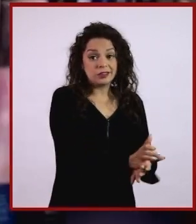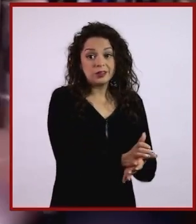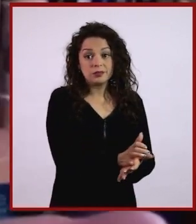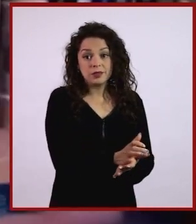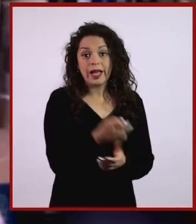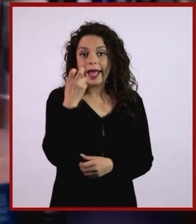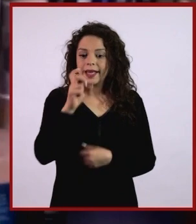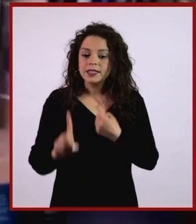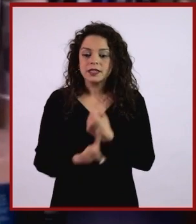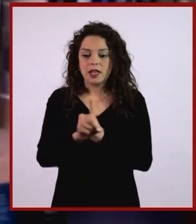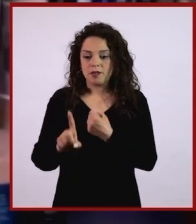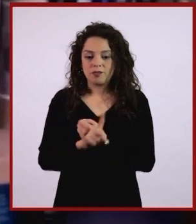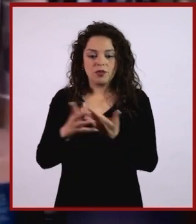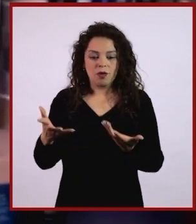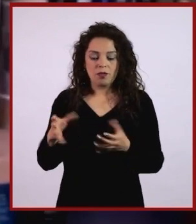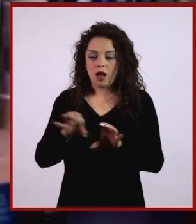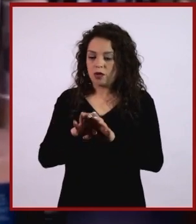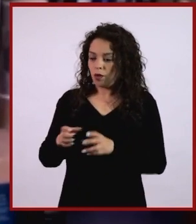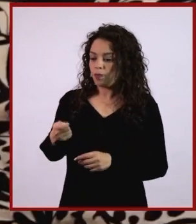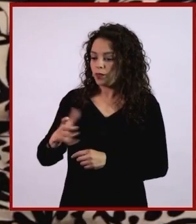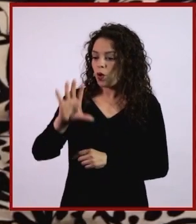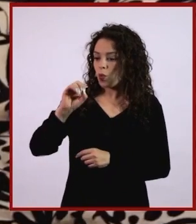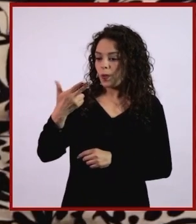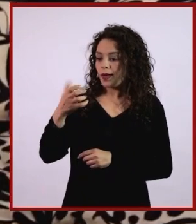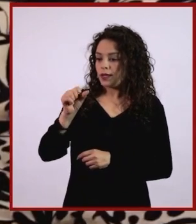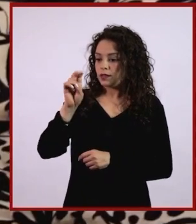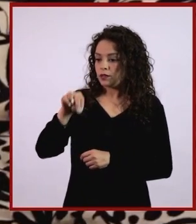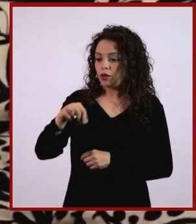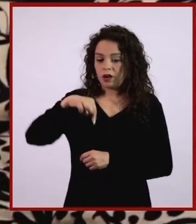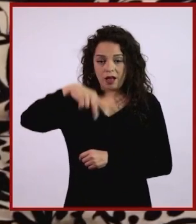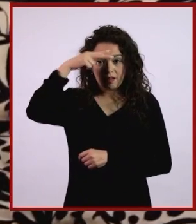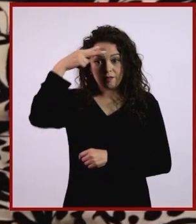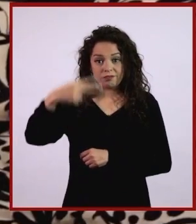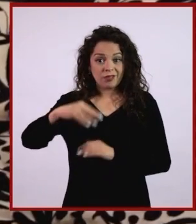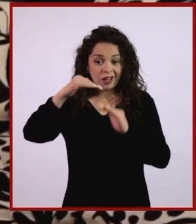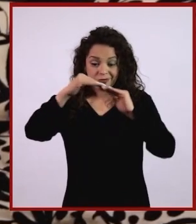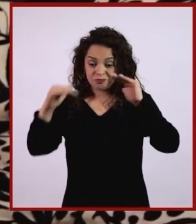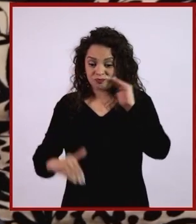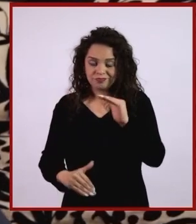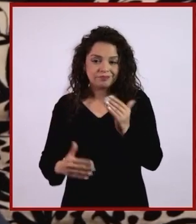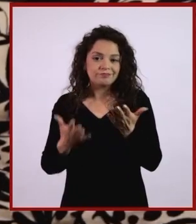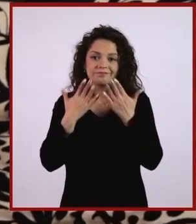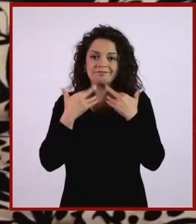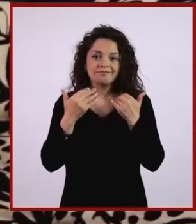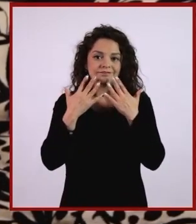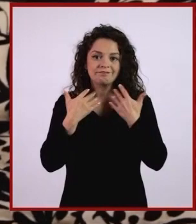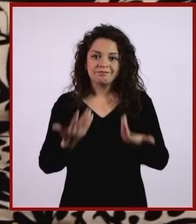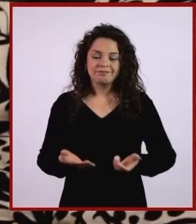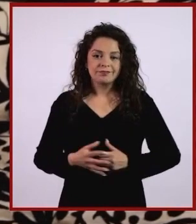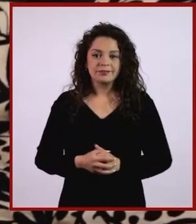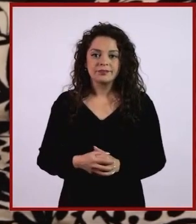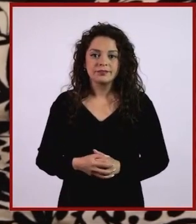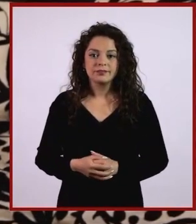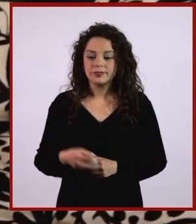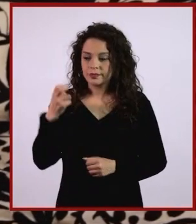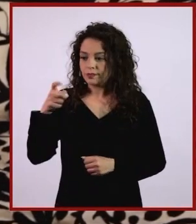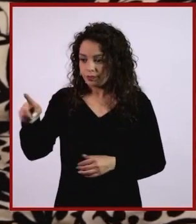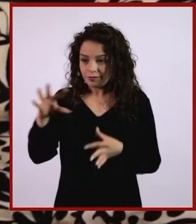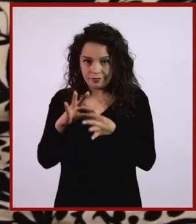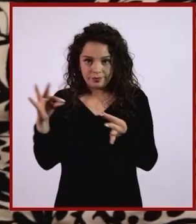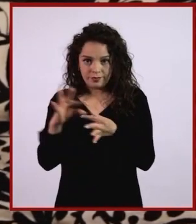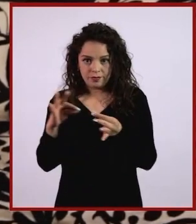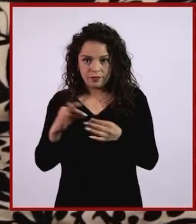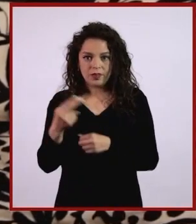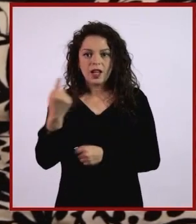Entonces, justamente ese es el problema de llamar a la cohesión en un país desigual. Justo con esto que estás mencionando,